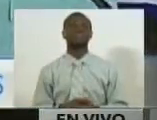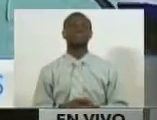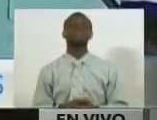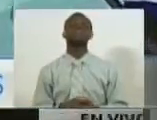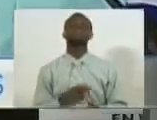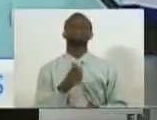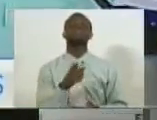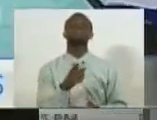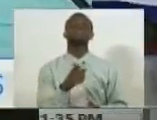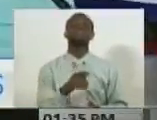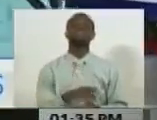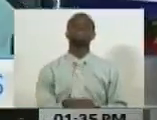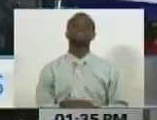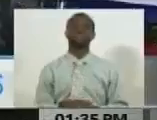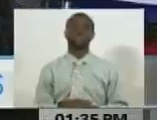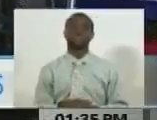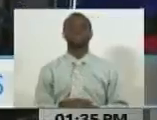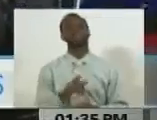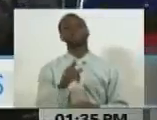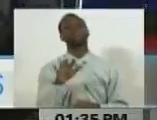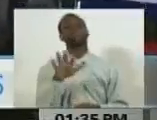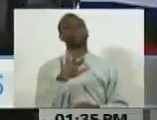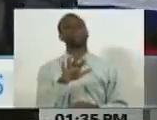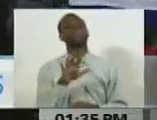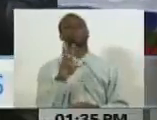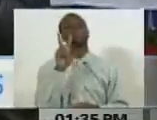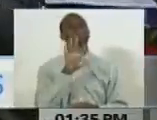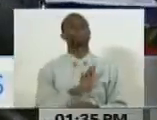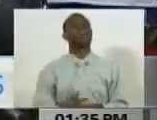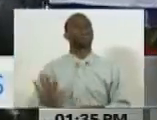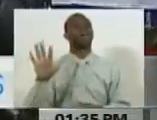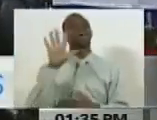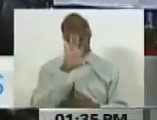Virginia, ¿de qué parte de Amazonas eres?